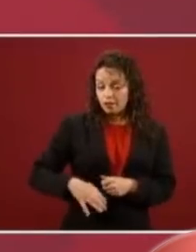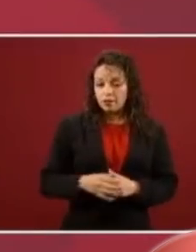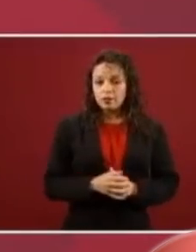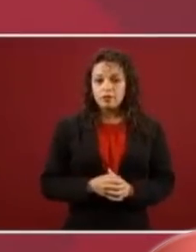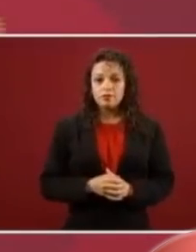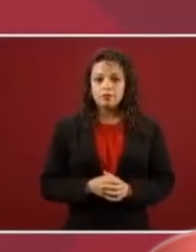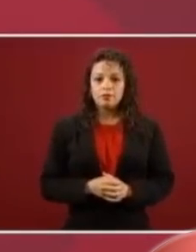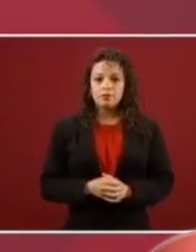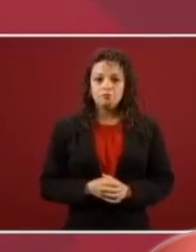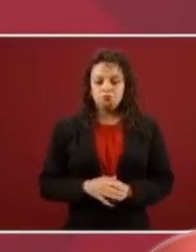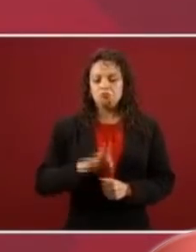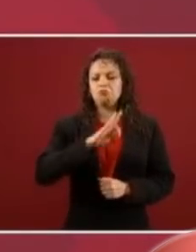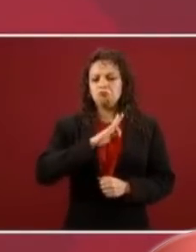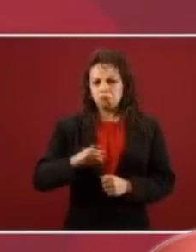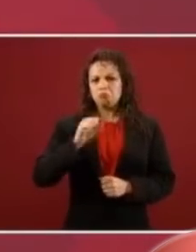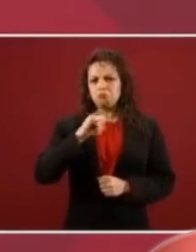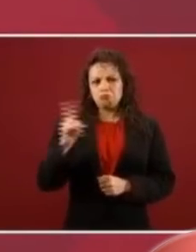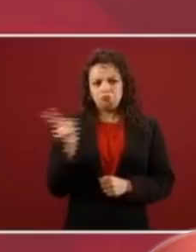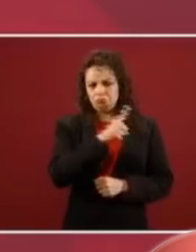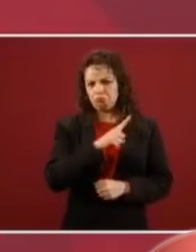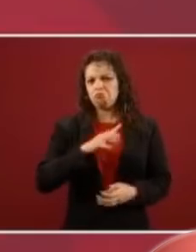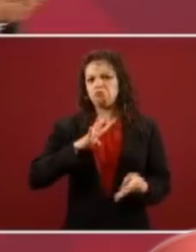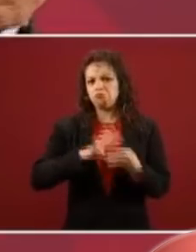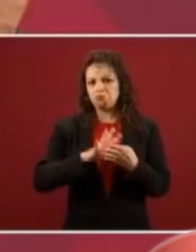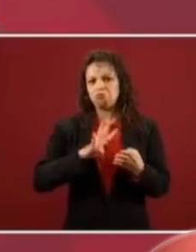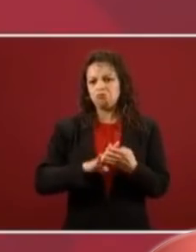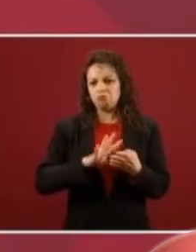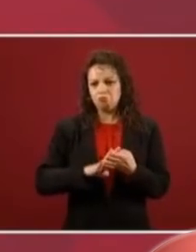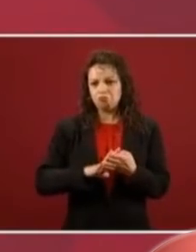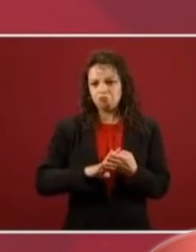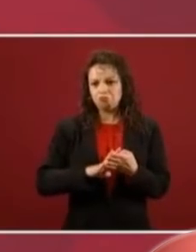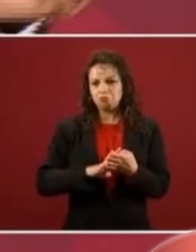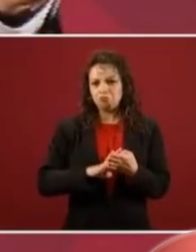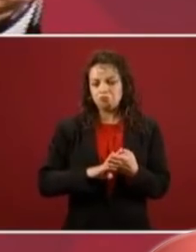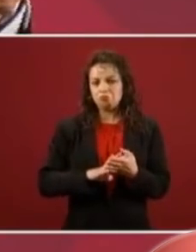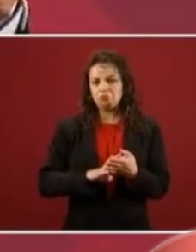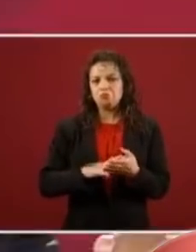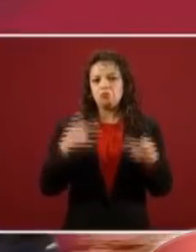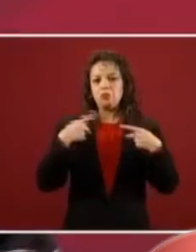Pueden ir a la cárcel los que repartan despensas,